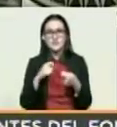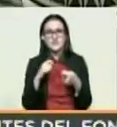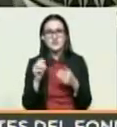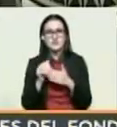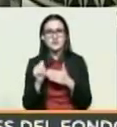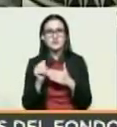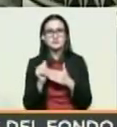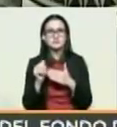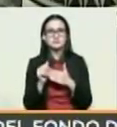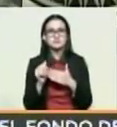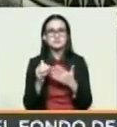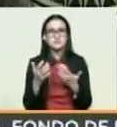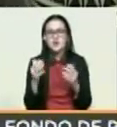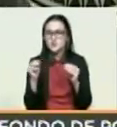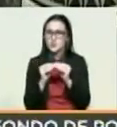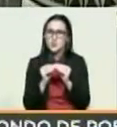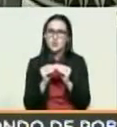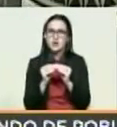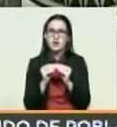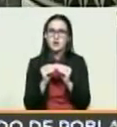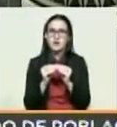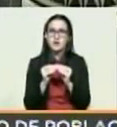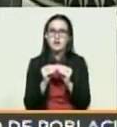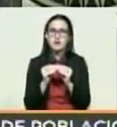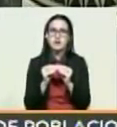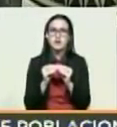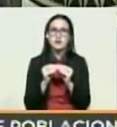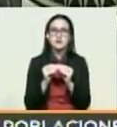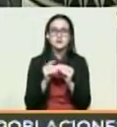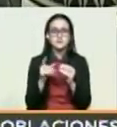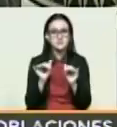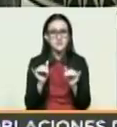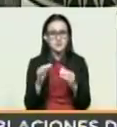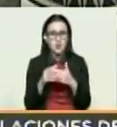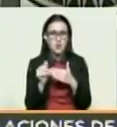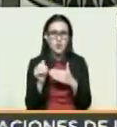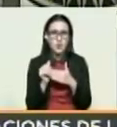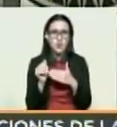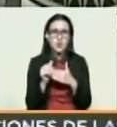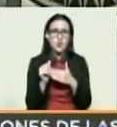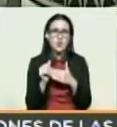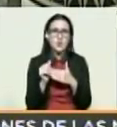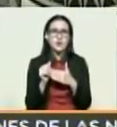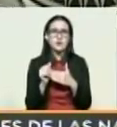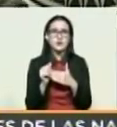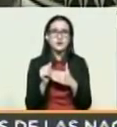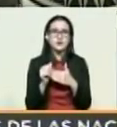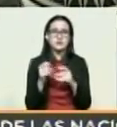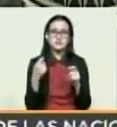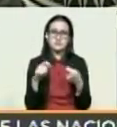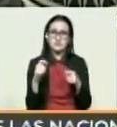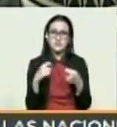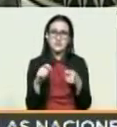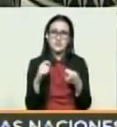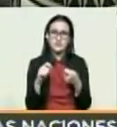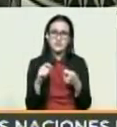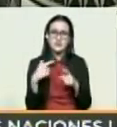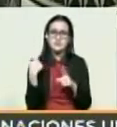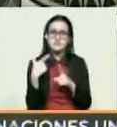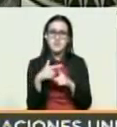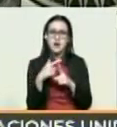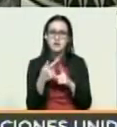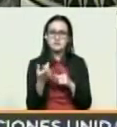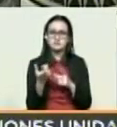sería idéntico la cantidad de esa divisa o de moneda extranjera que quiere ofertar ante el sistema y la cantidad de